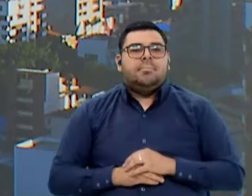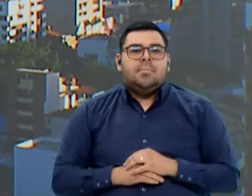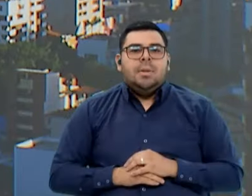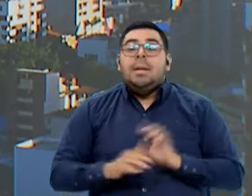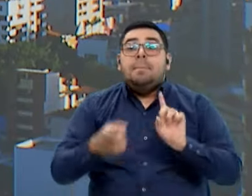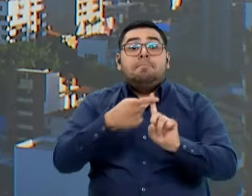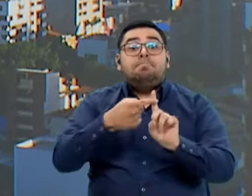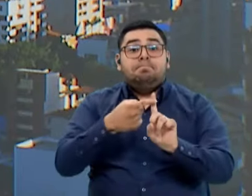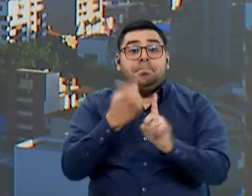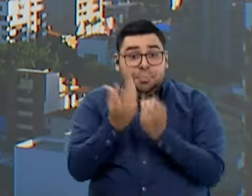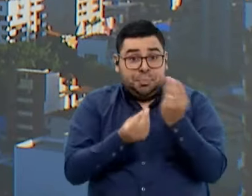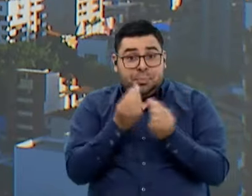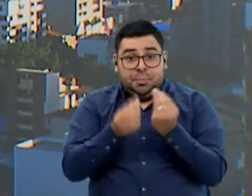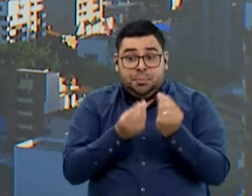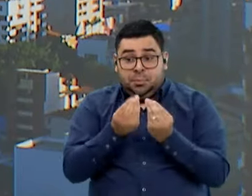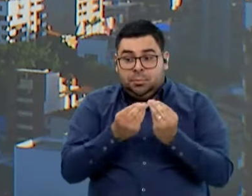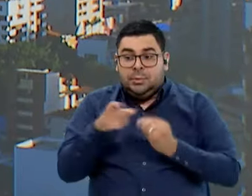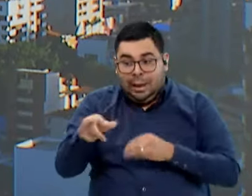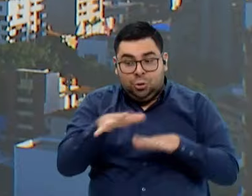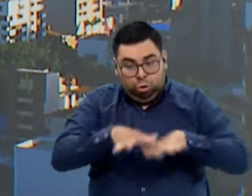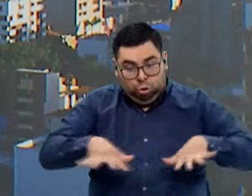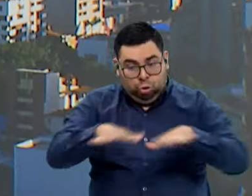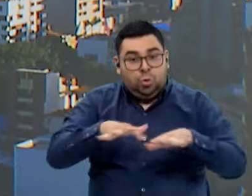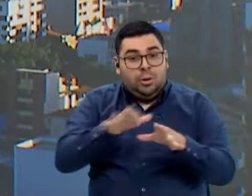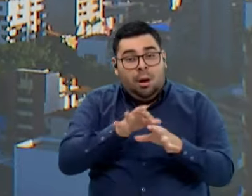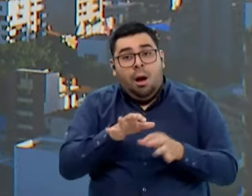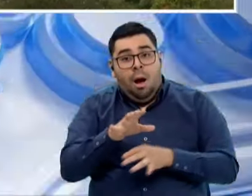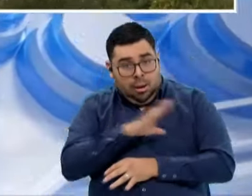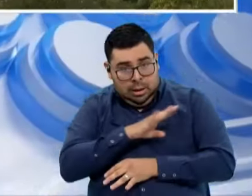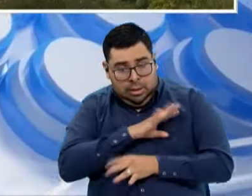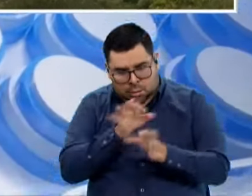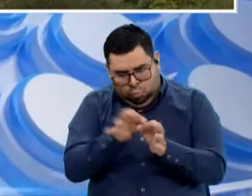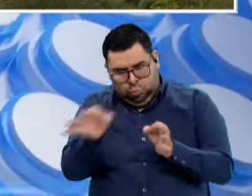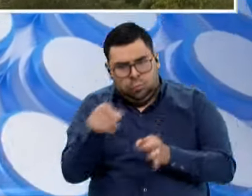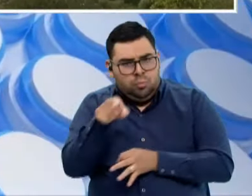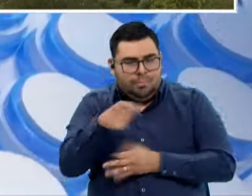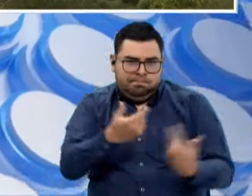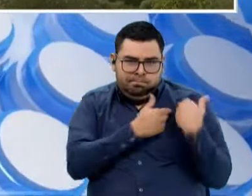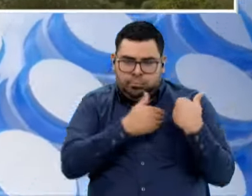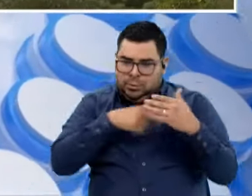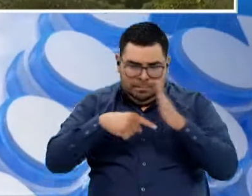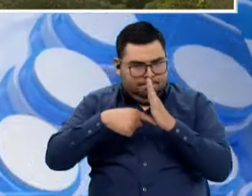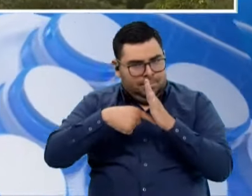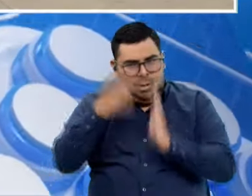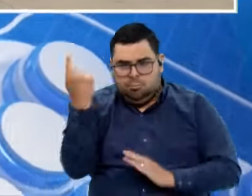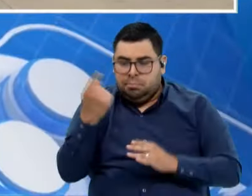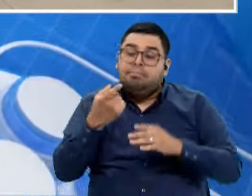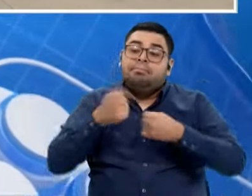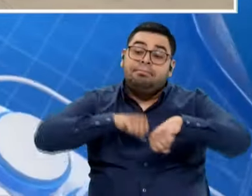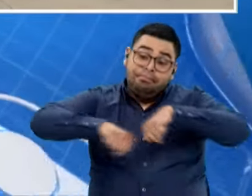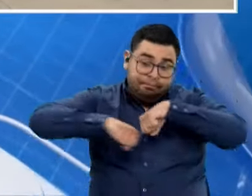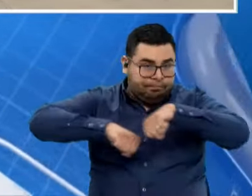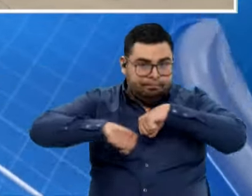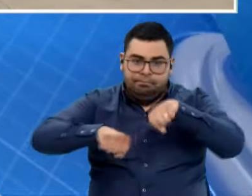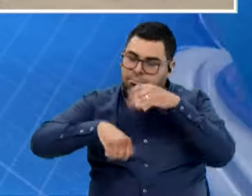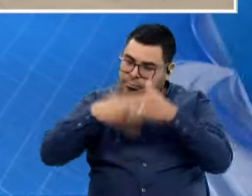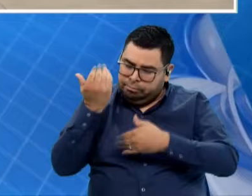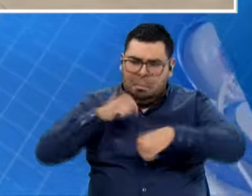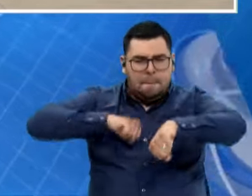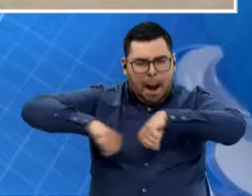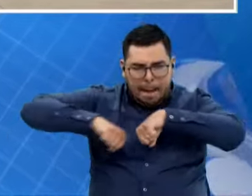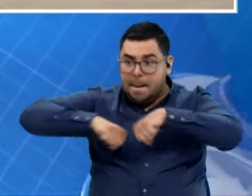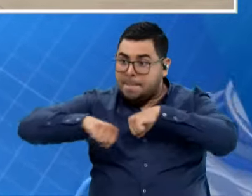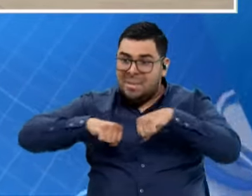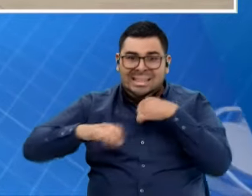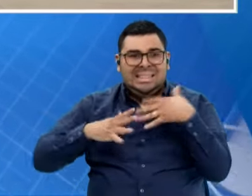es la respuesta inmediata del ente territorial, en este caso del municipio. Entonces, si el municipio ve que no es capaz la